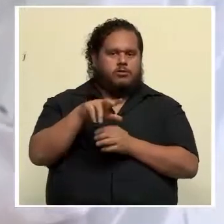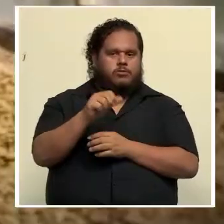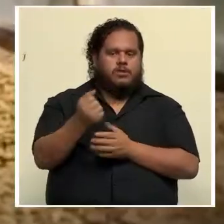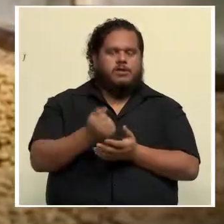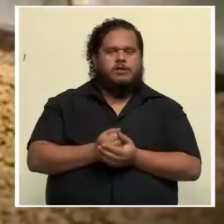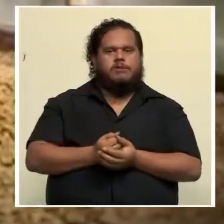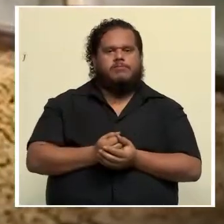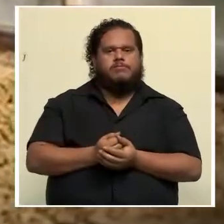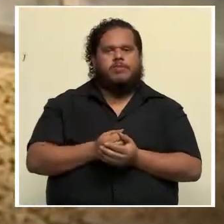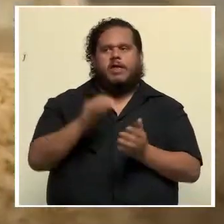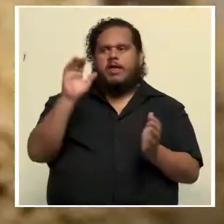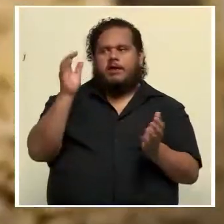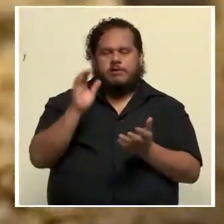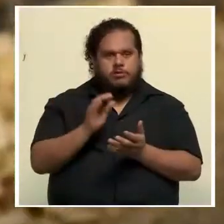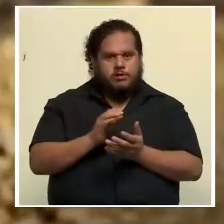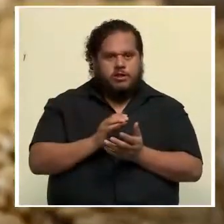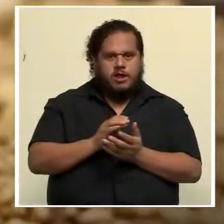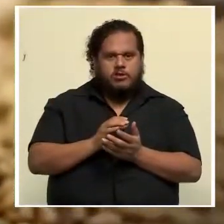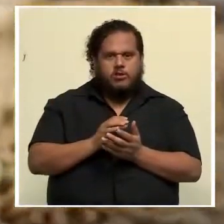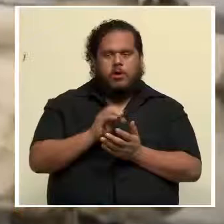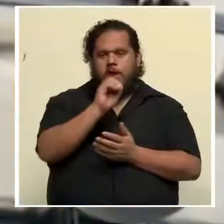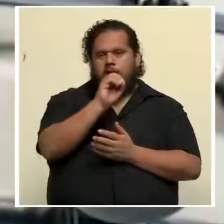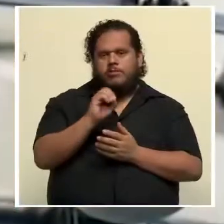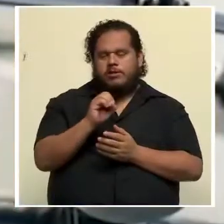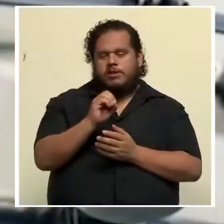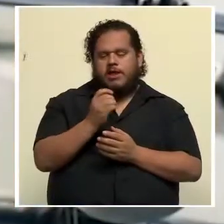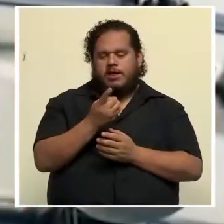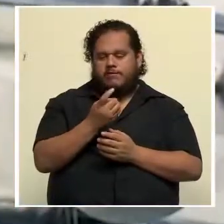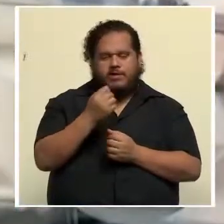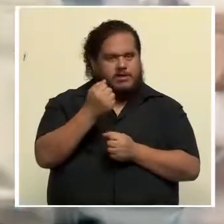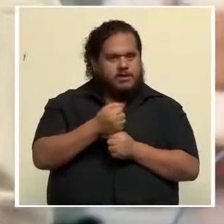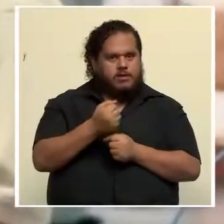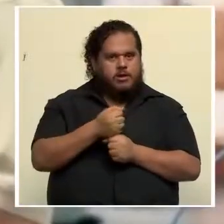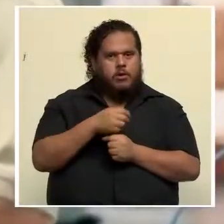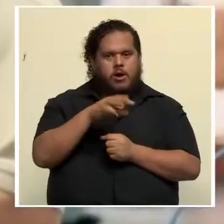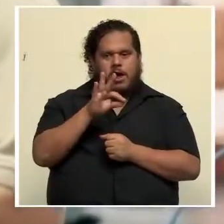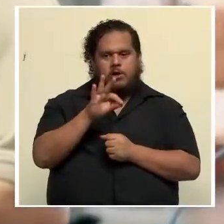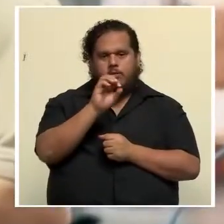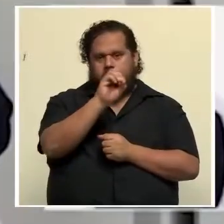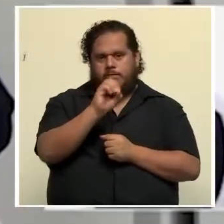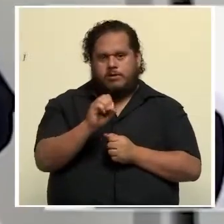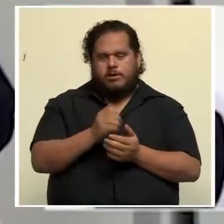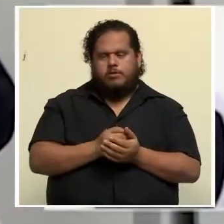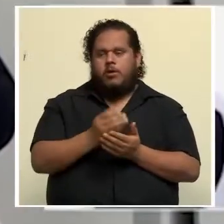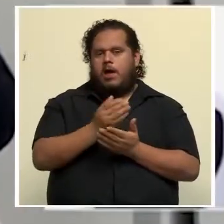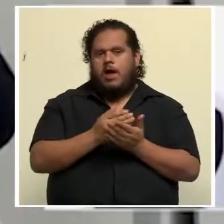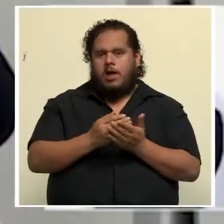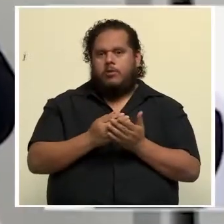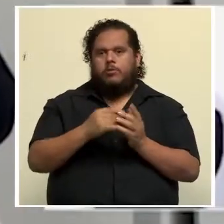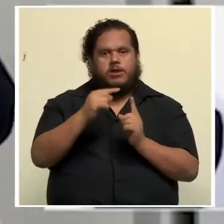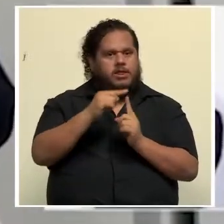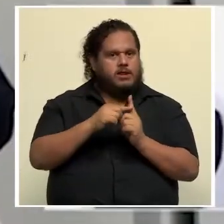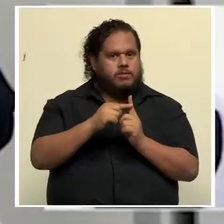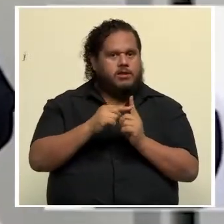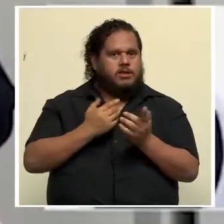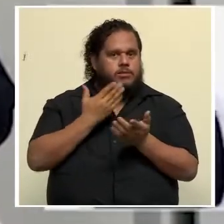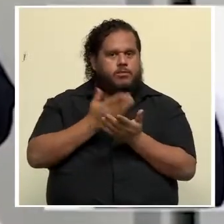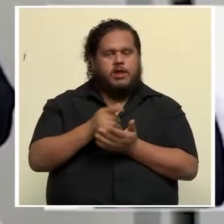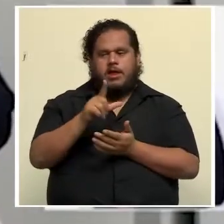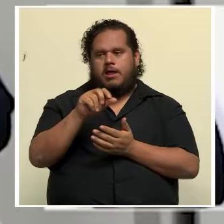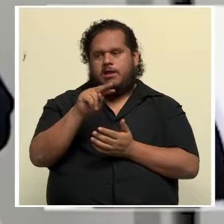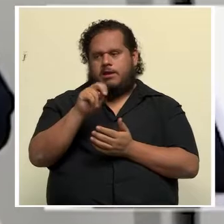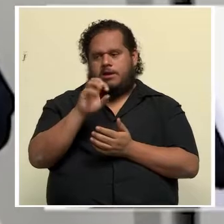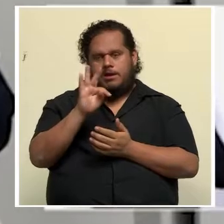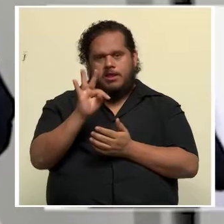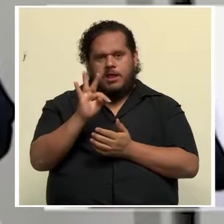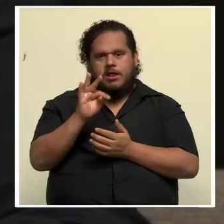meses, reduciendo la tasa de desempleo al 9%. Algunas de las medidas que propone Linet Saborío